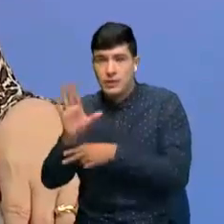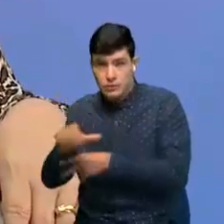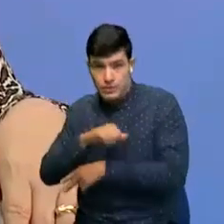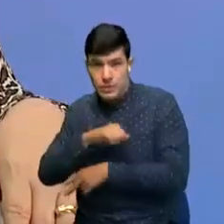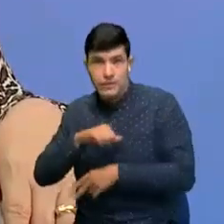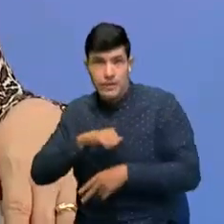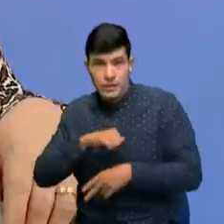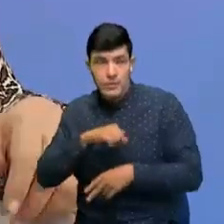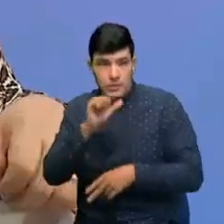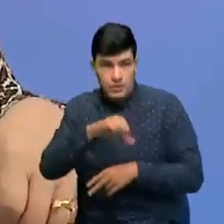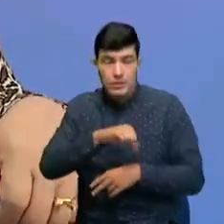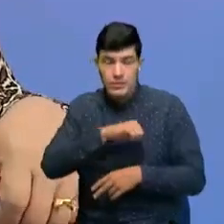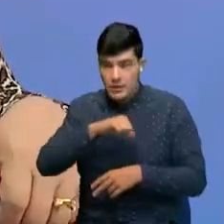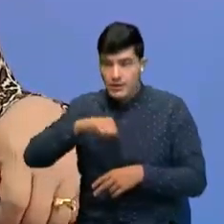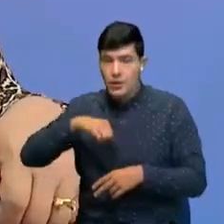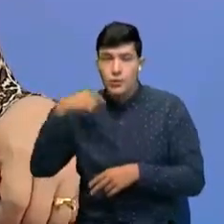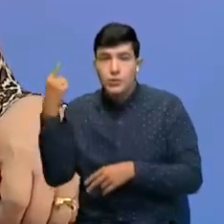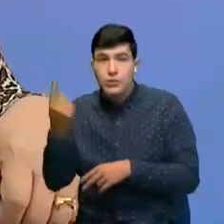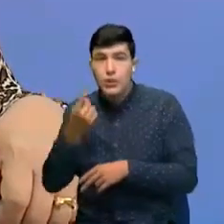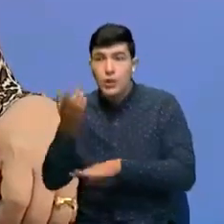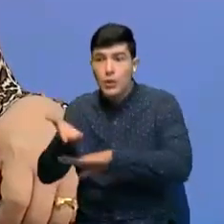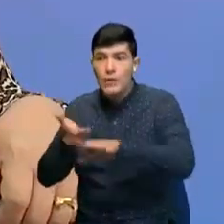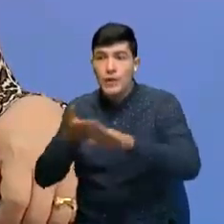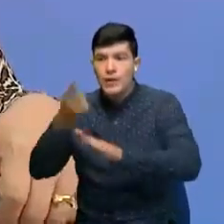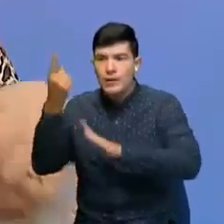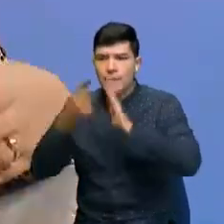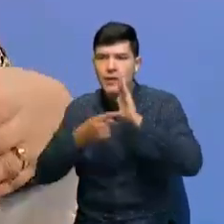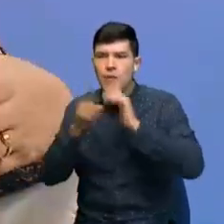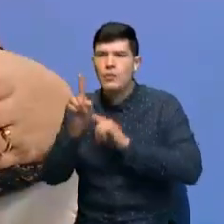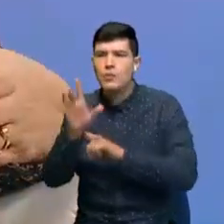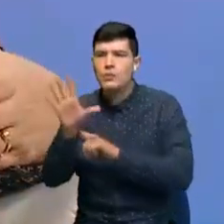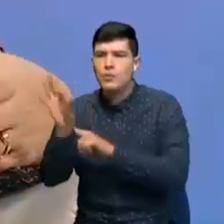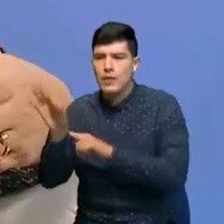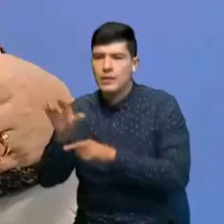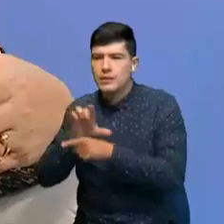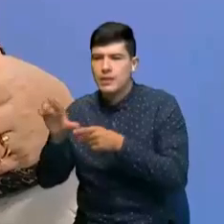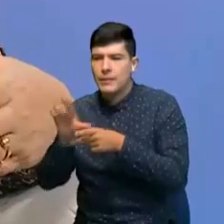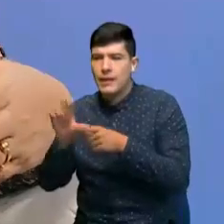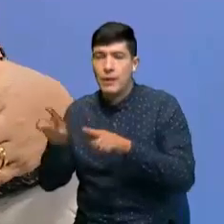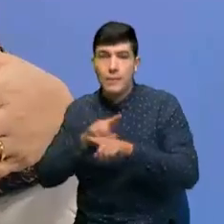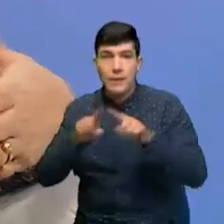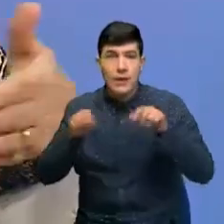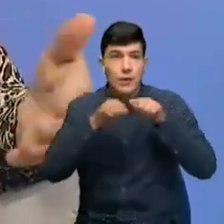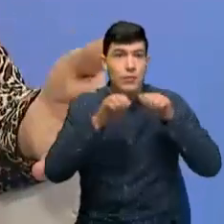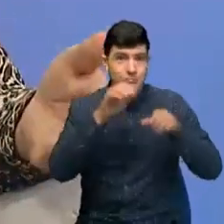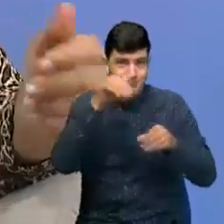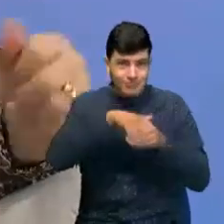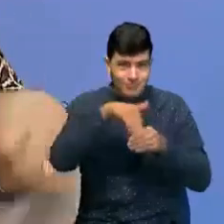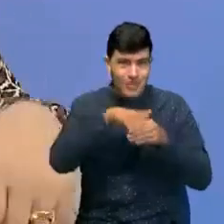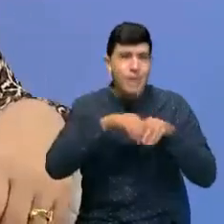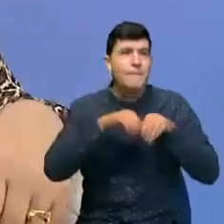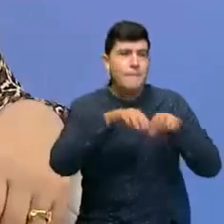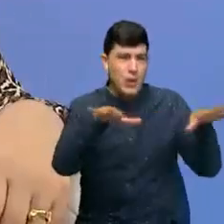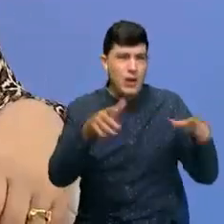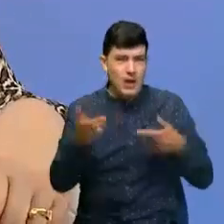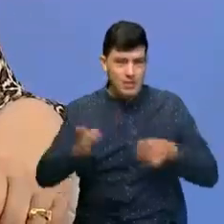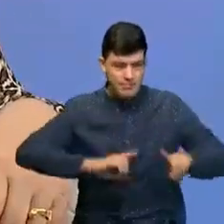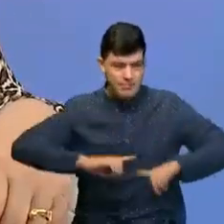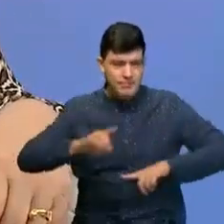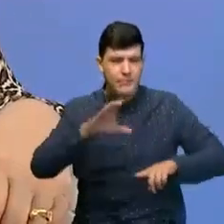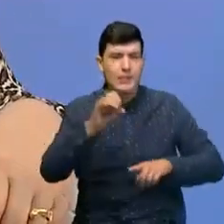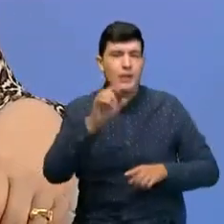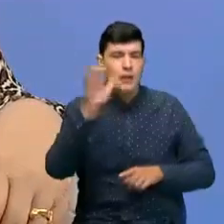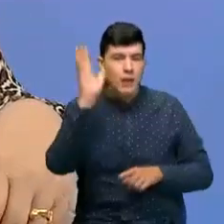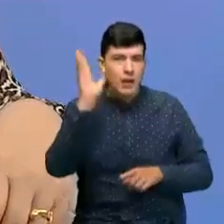En el privado, okay, exacto. Y le exigen nomás 1.150 semanas. Mientras que en el régimen de prima media, es decir, administrado por Colpensiones,